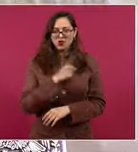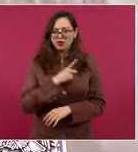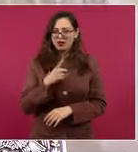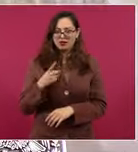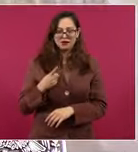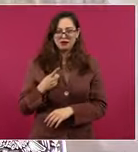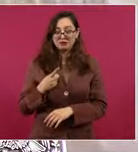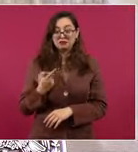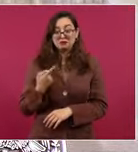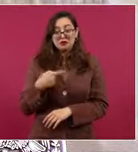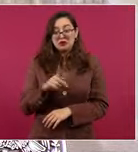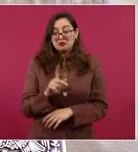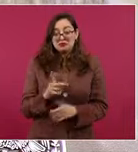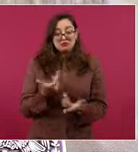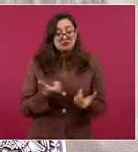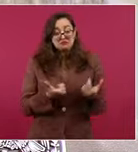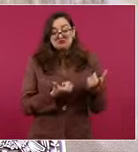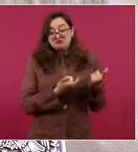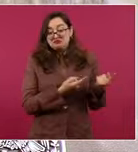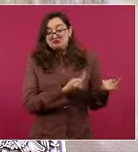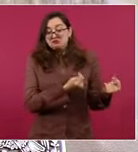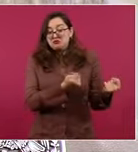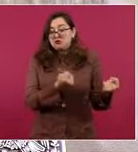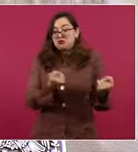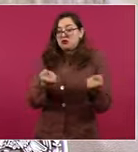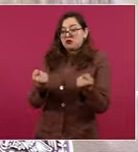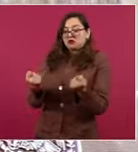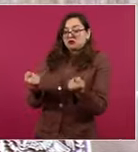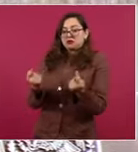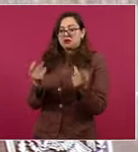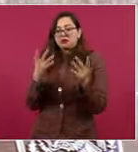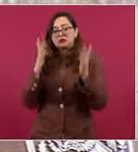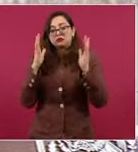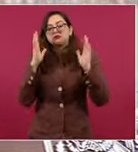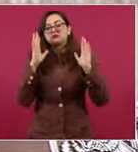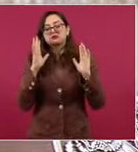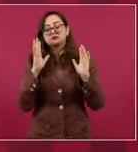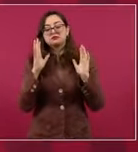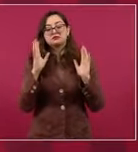pero los hay, así. Entonces, la misma gente